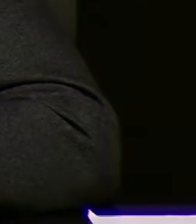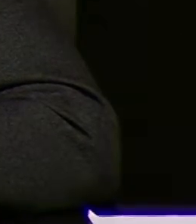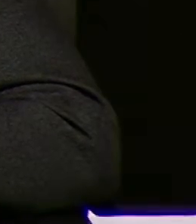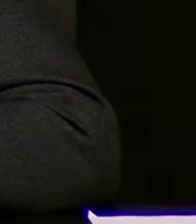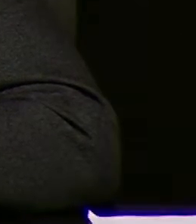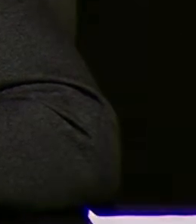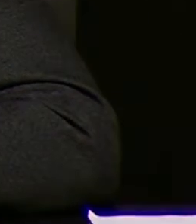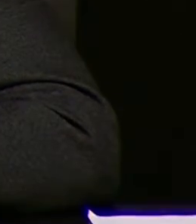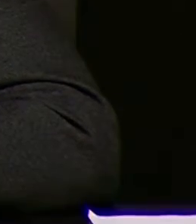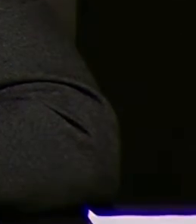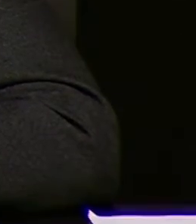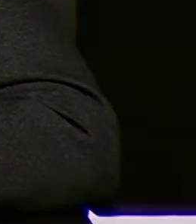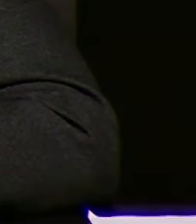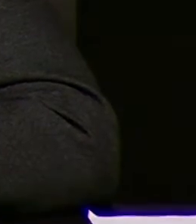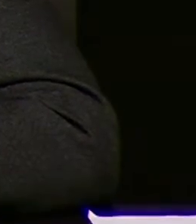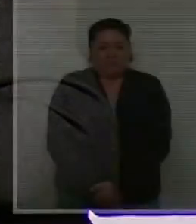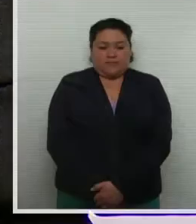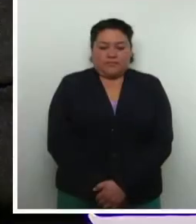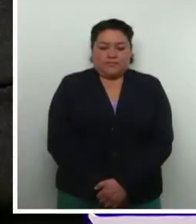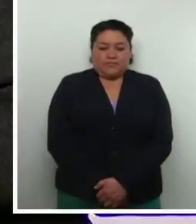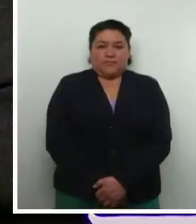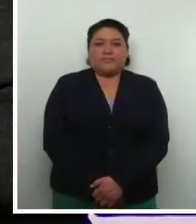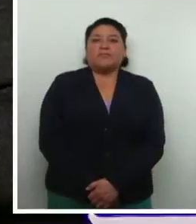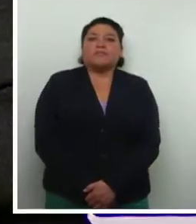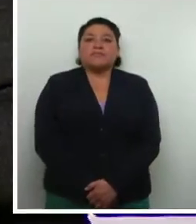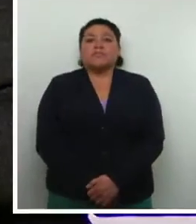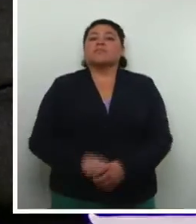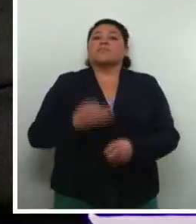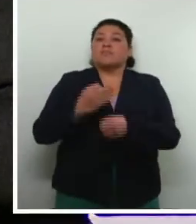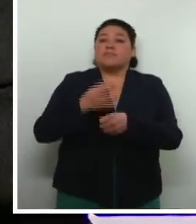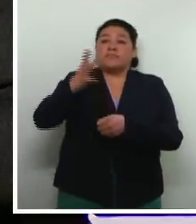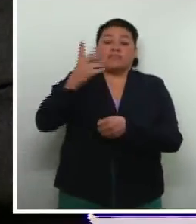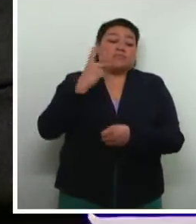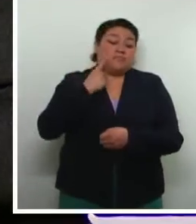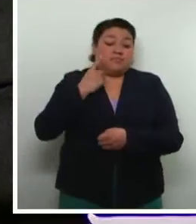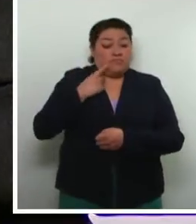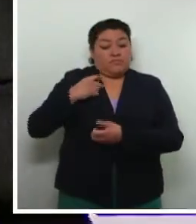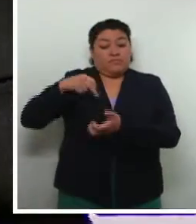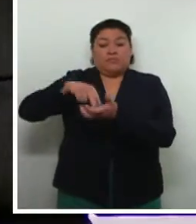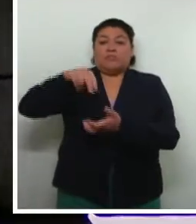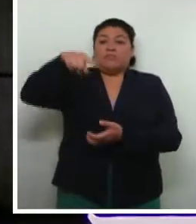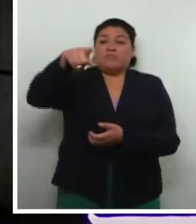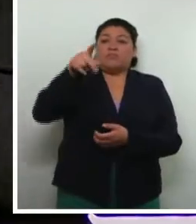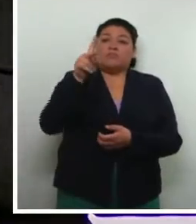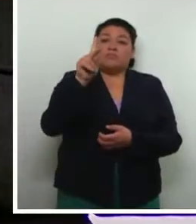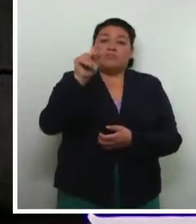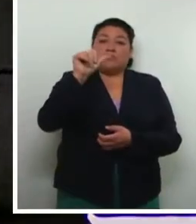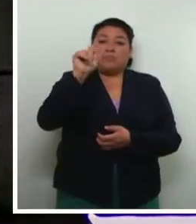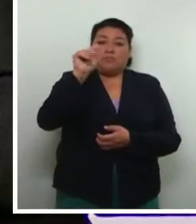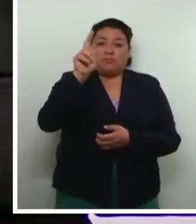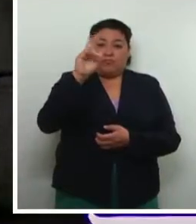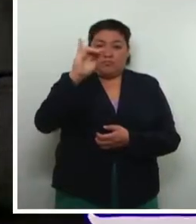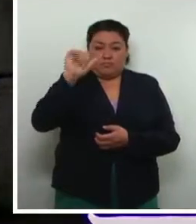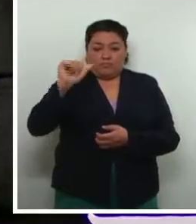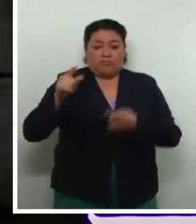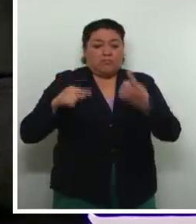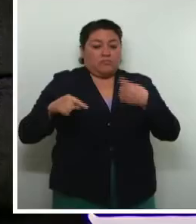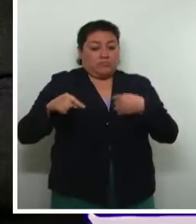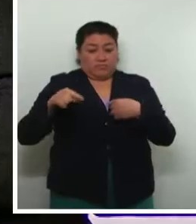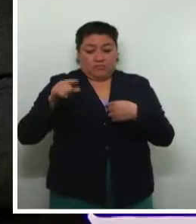del ejercicio soberano de esta Asamblea. Tengo a la diputada Patricia Ruiz Tranchondo,